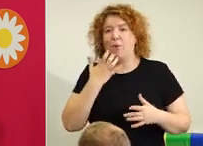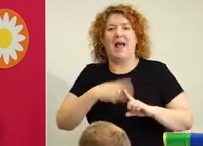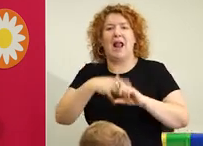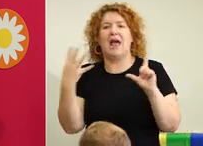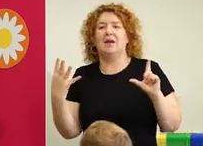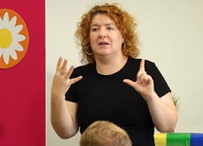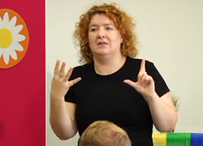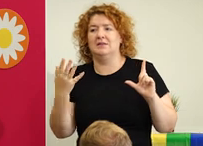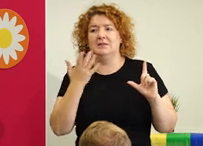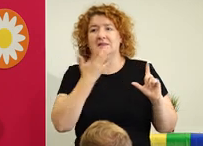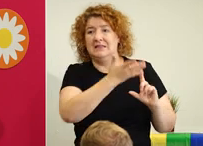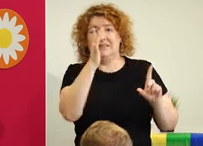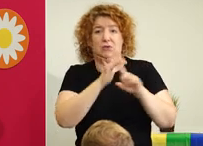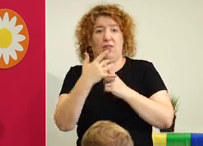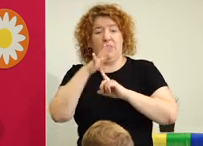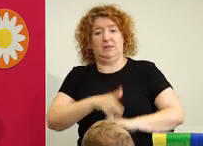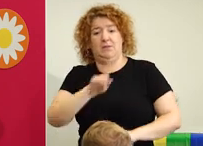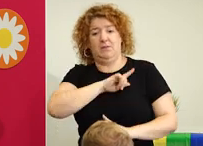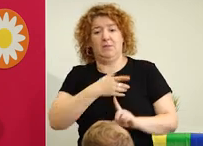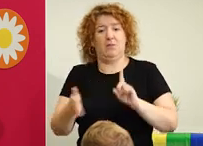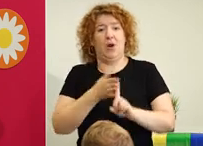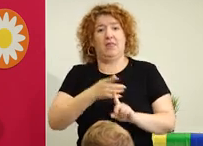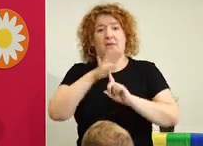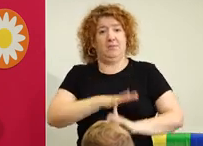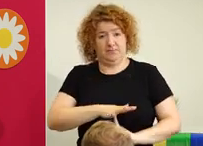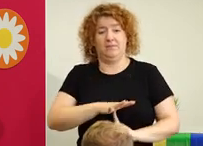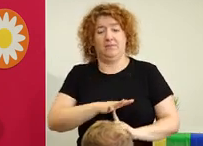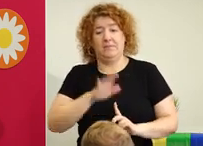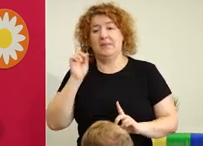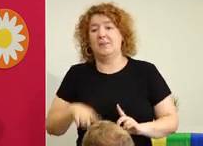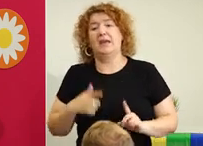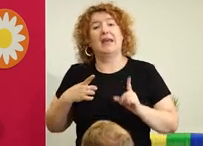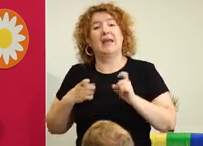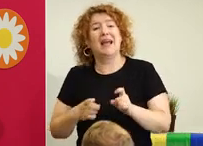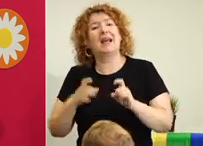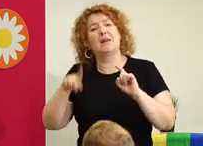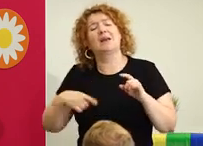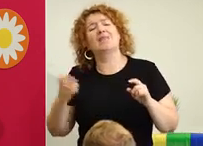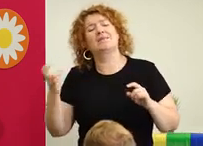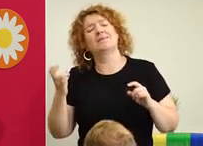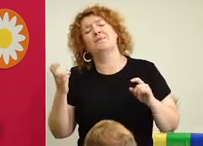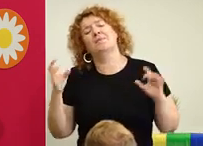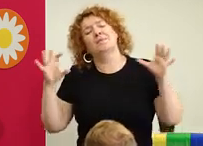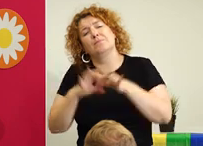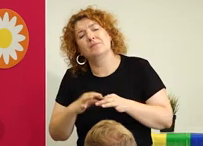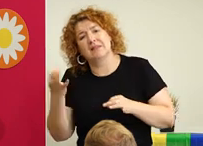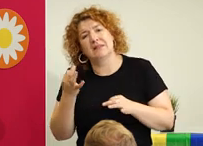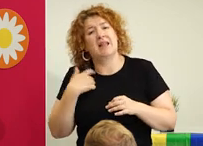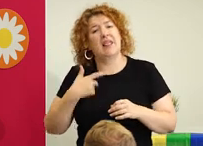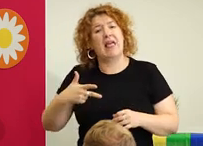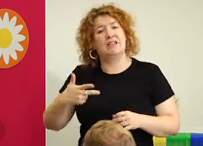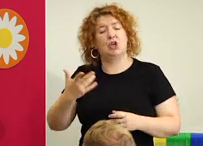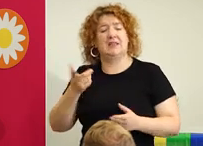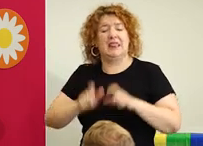LGTBI frente a las situaciones de discriminación y violencia. Pero es que también la guerra viene siempre acompañada del cuestionamiento de derechos